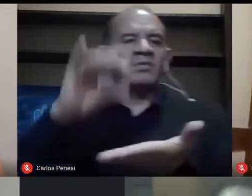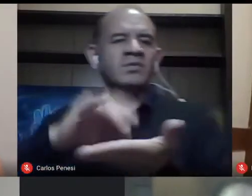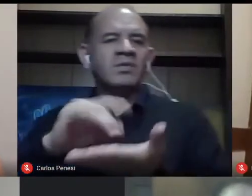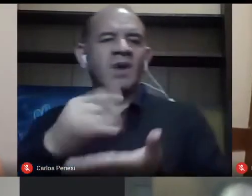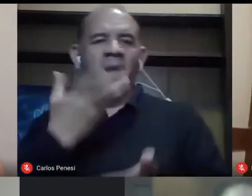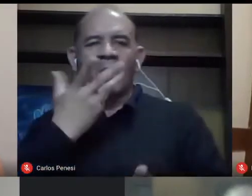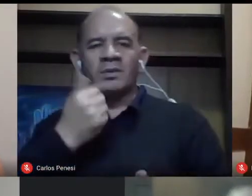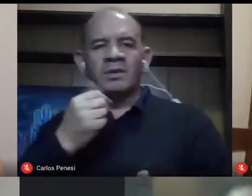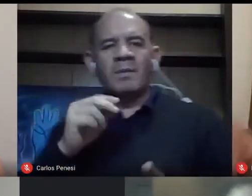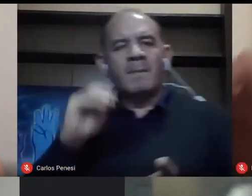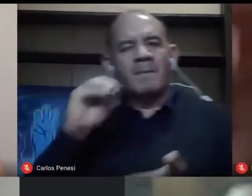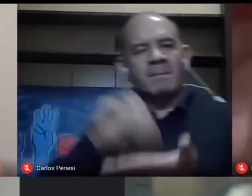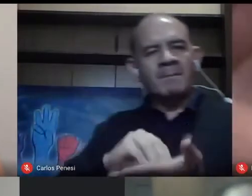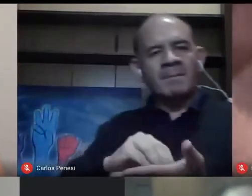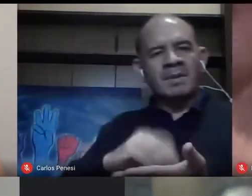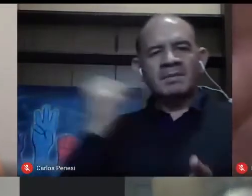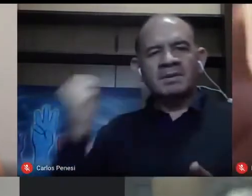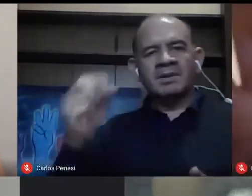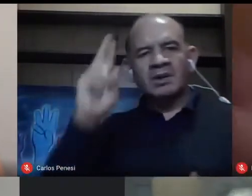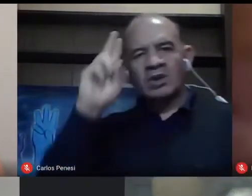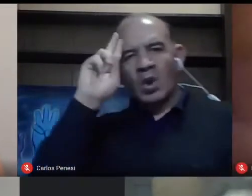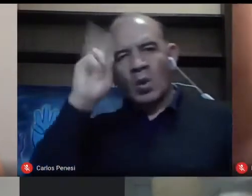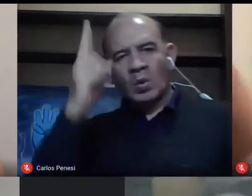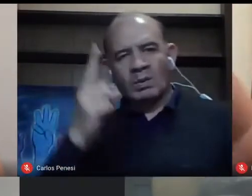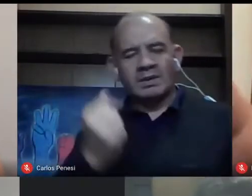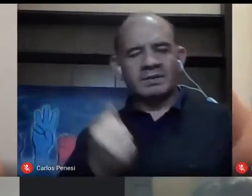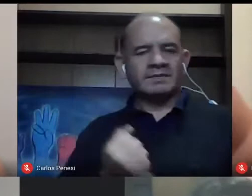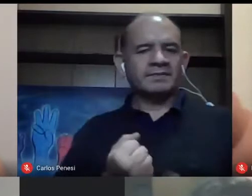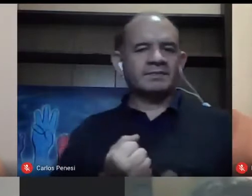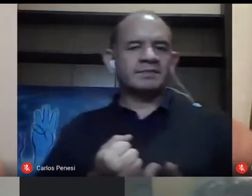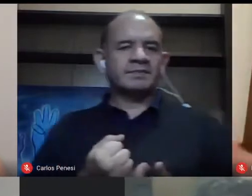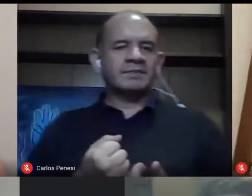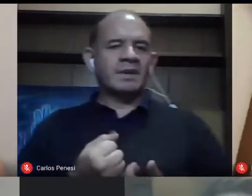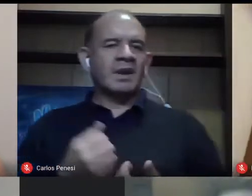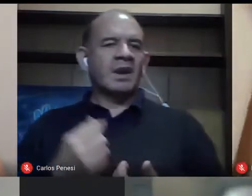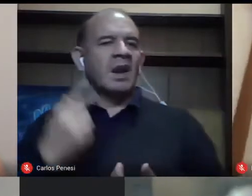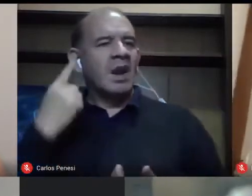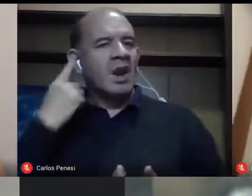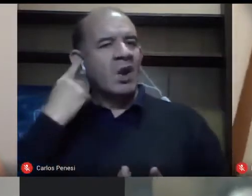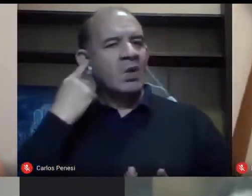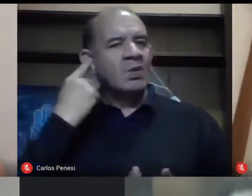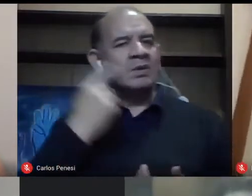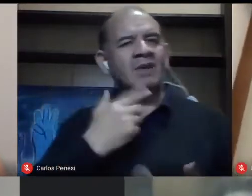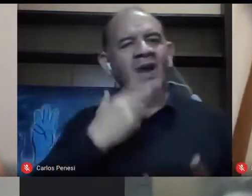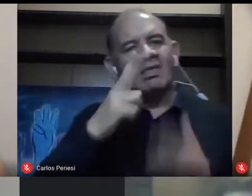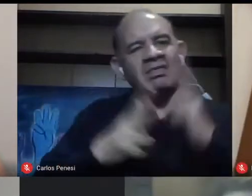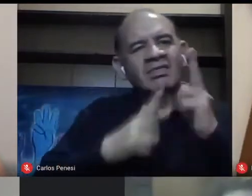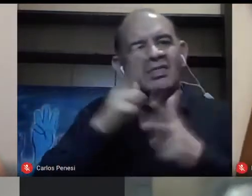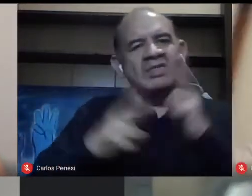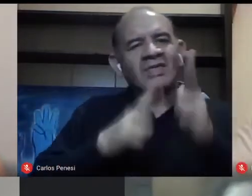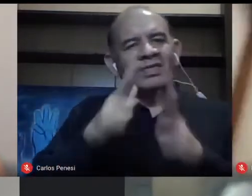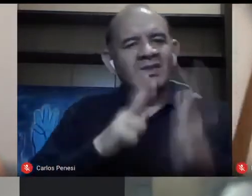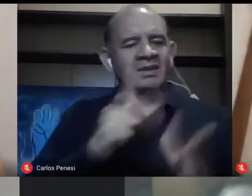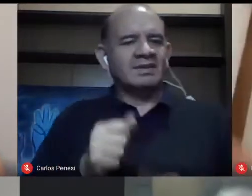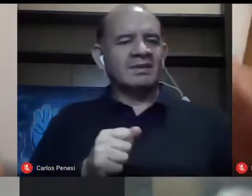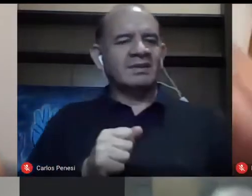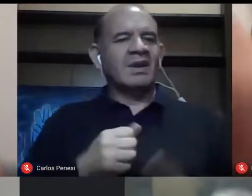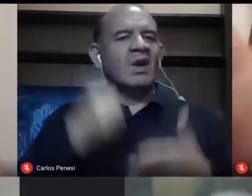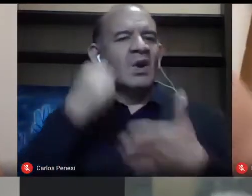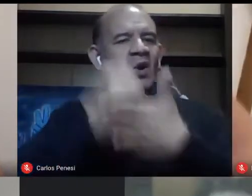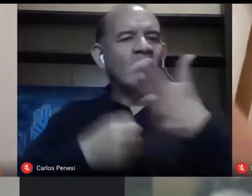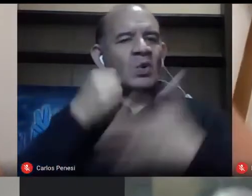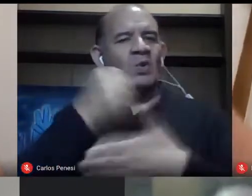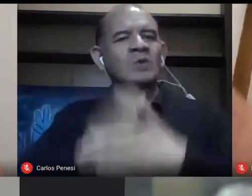mucho. Muchas gracias. Estábamos escuchando a Gabriela Troiano, que es activista por los derechos de las personas